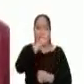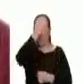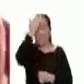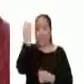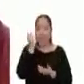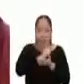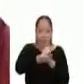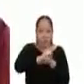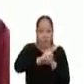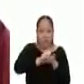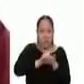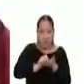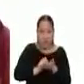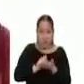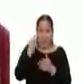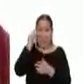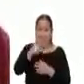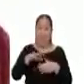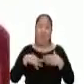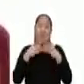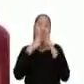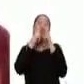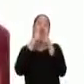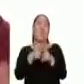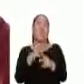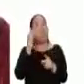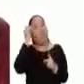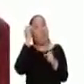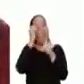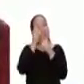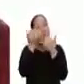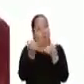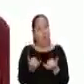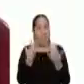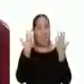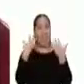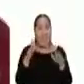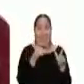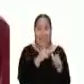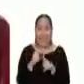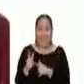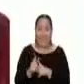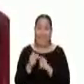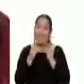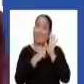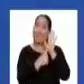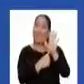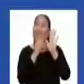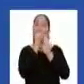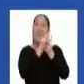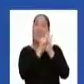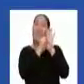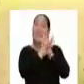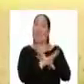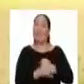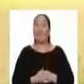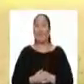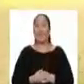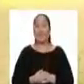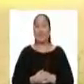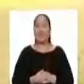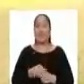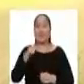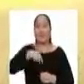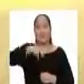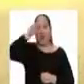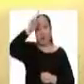tomar nota porque solo así podrán responder el reto de hoy. ¿Ya están listos? Muy bien, ahí va el video. El Perú es